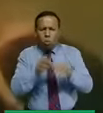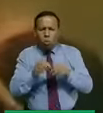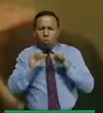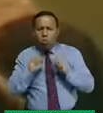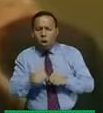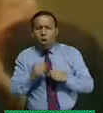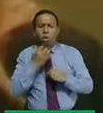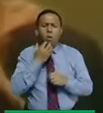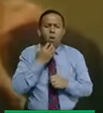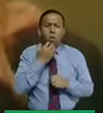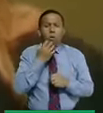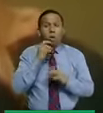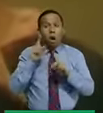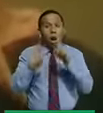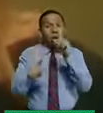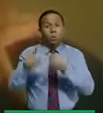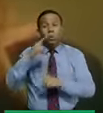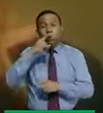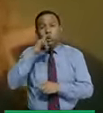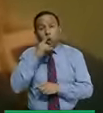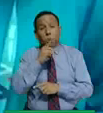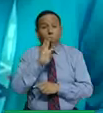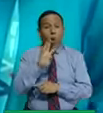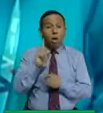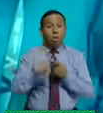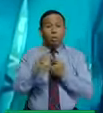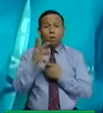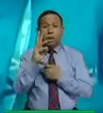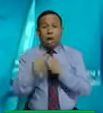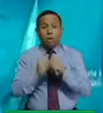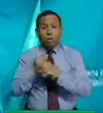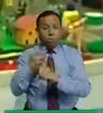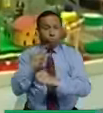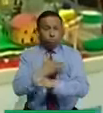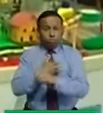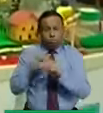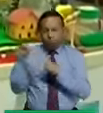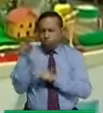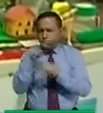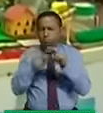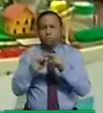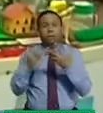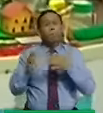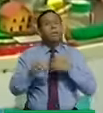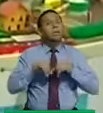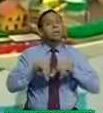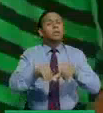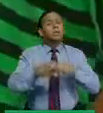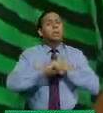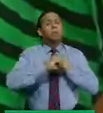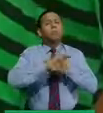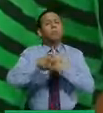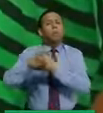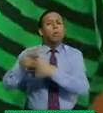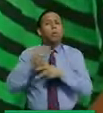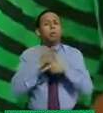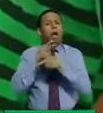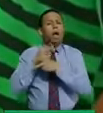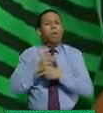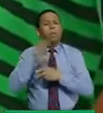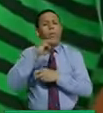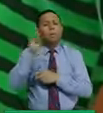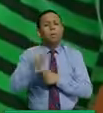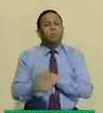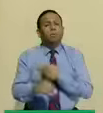está viendo la eficacia en niños de 4 a 16 años. Por otro lado, se mantiene la campaña de prevención en el Ministerio de Salud Pública, para que